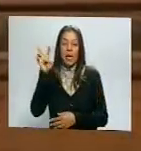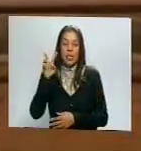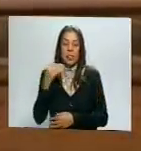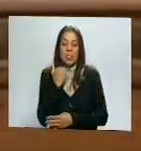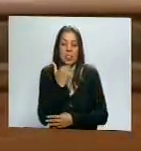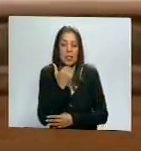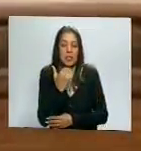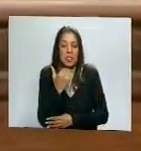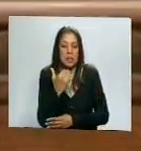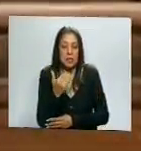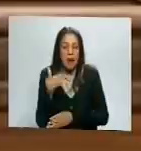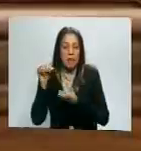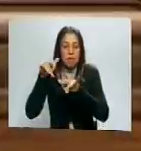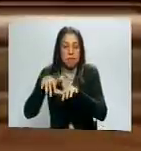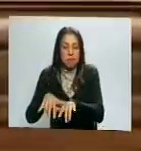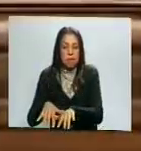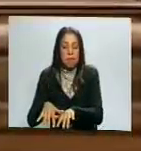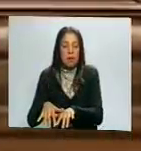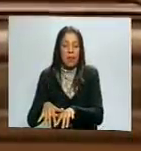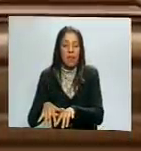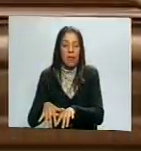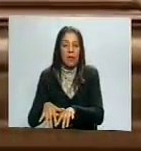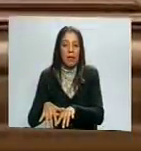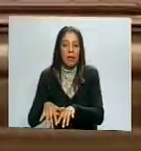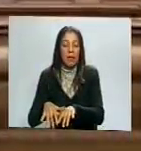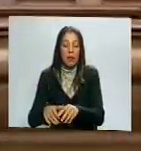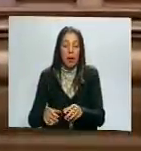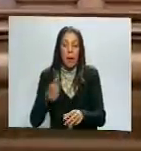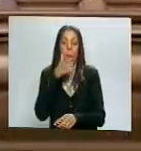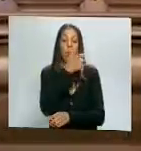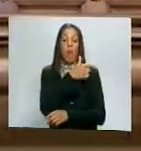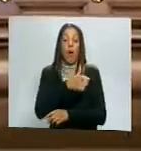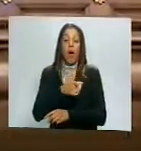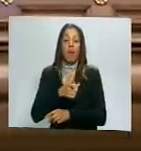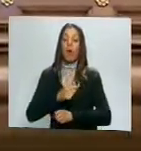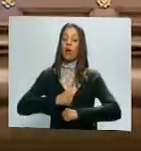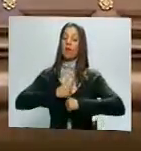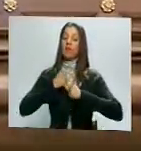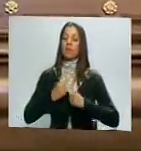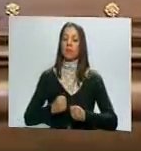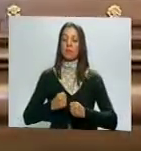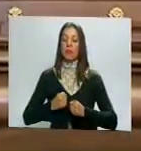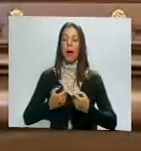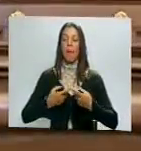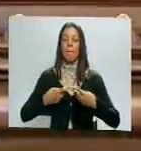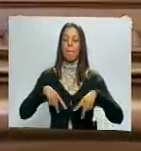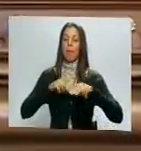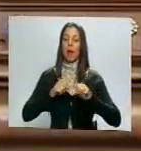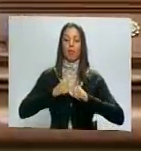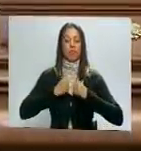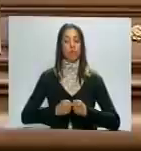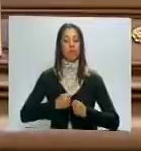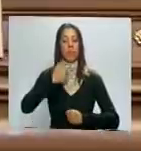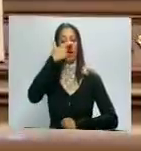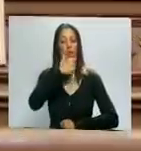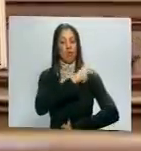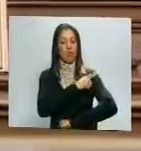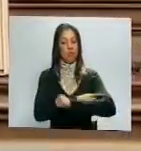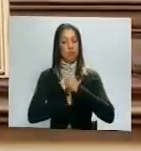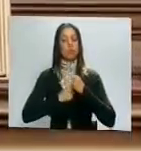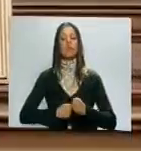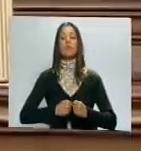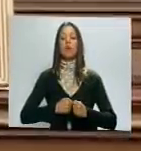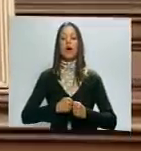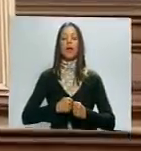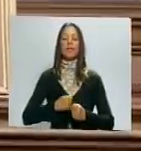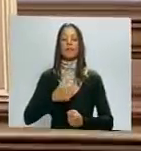de los fondos, resulta que resurge el pueblo con su valentía, con su gallardía, con su